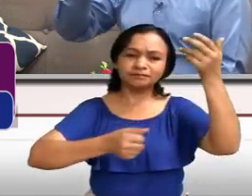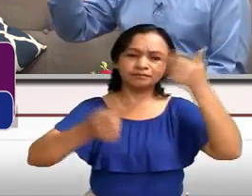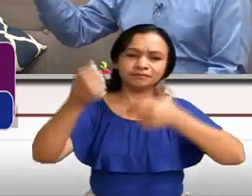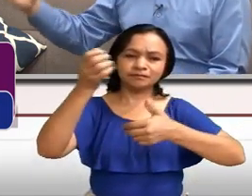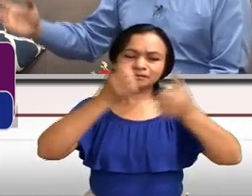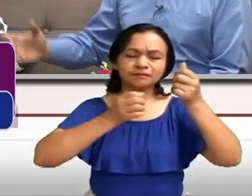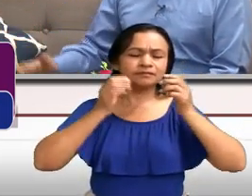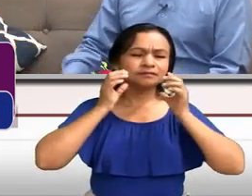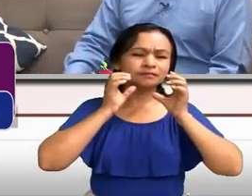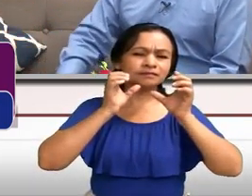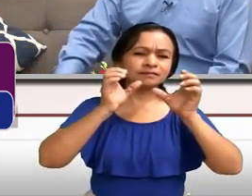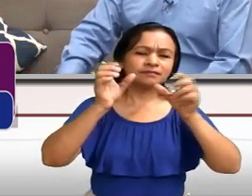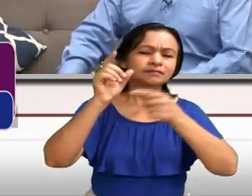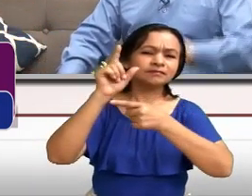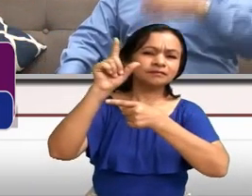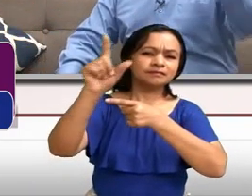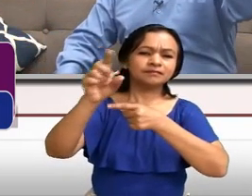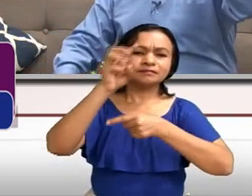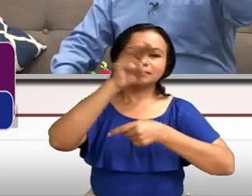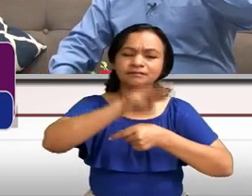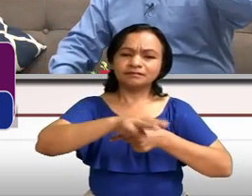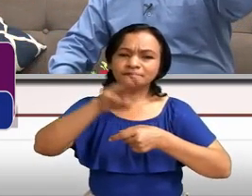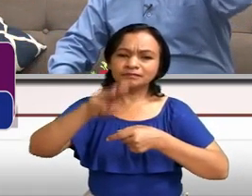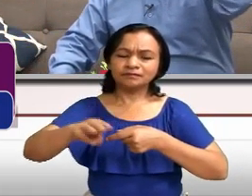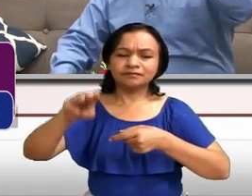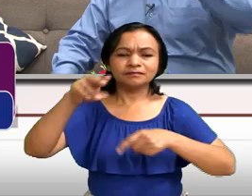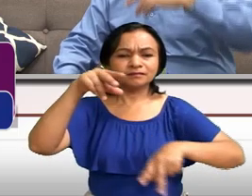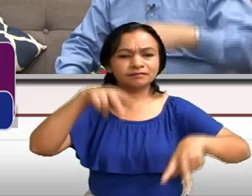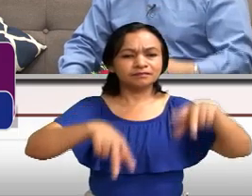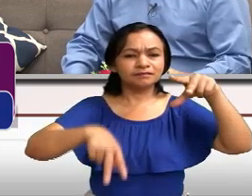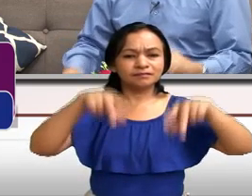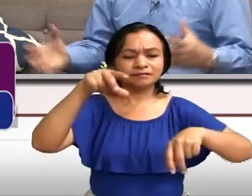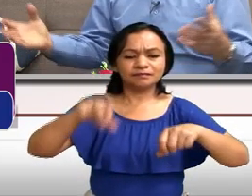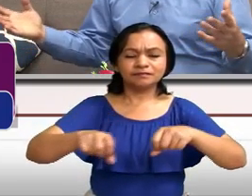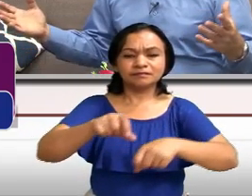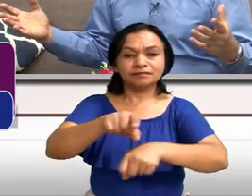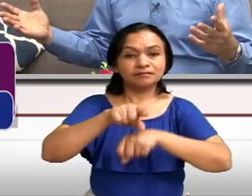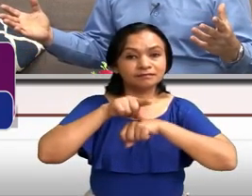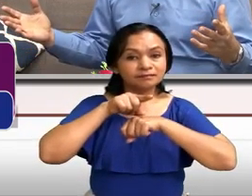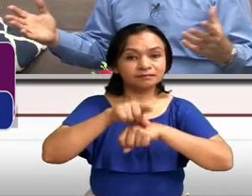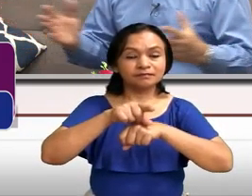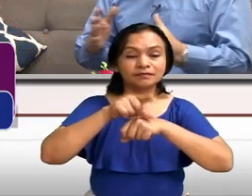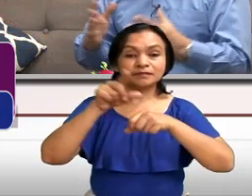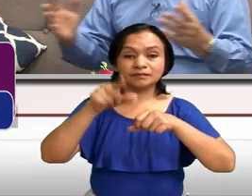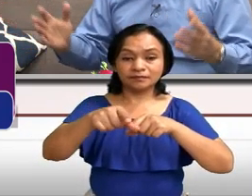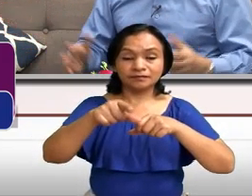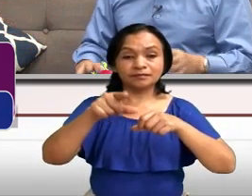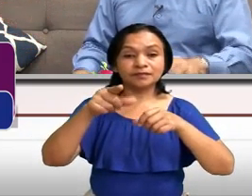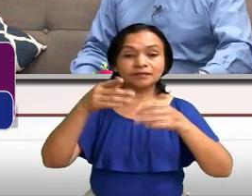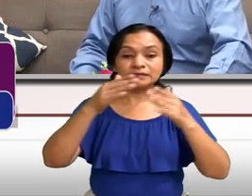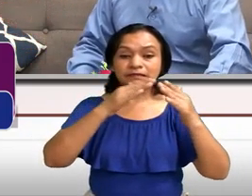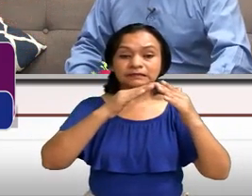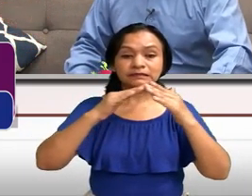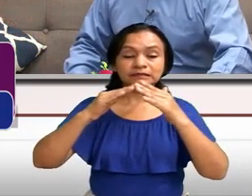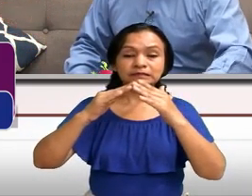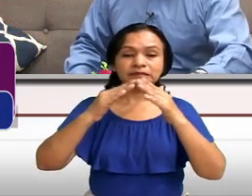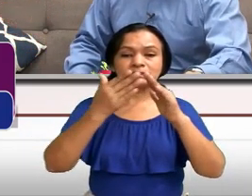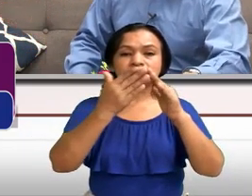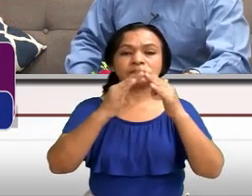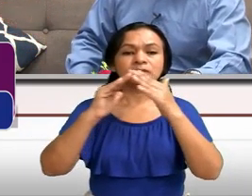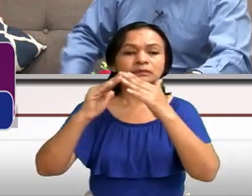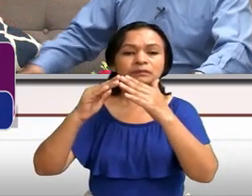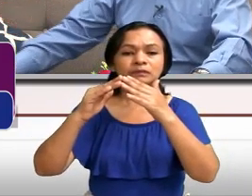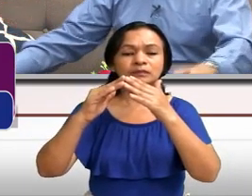del Caribe, Matagalpa, Nueva Segovia, Madrid, hay zonas con grandes dificultades de presencia de